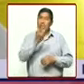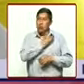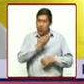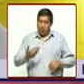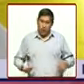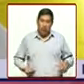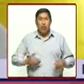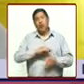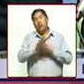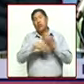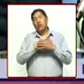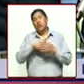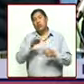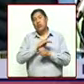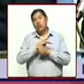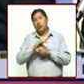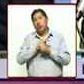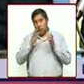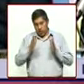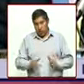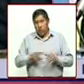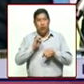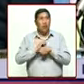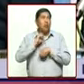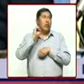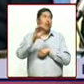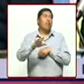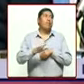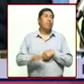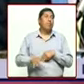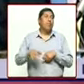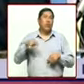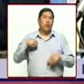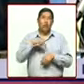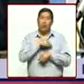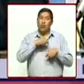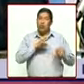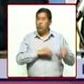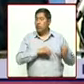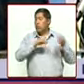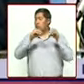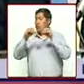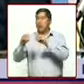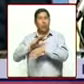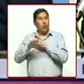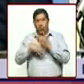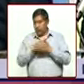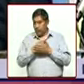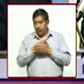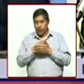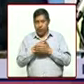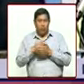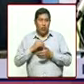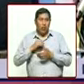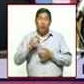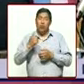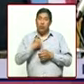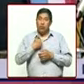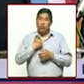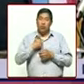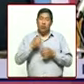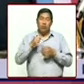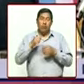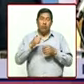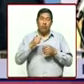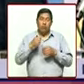del gabinete, y queremos anunciar que nos vamos a trasladar el gabinete en pleno con nuestro propio